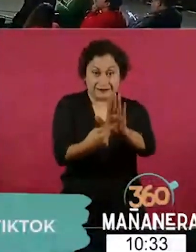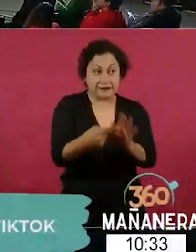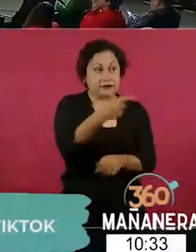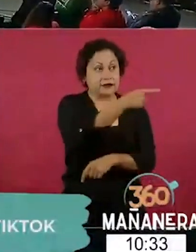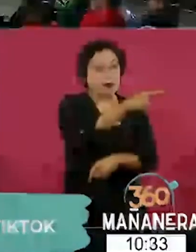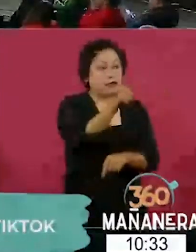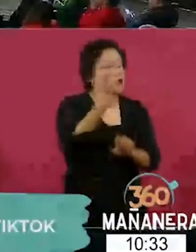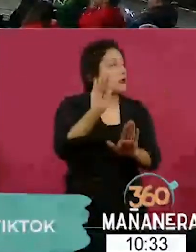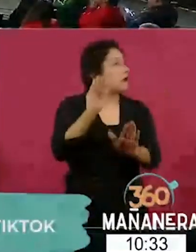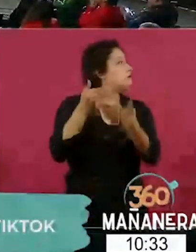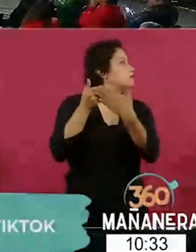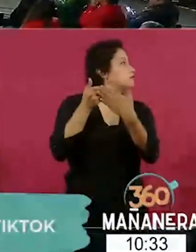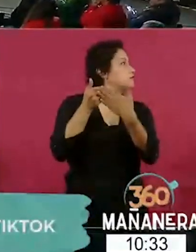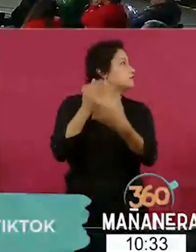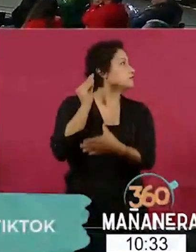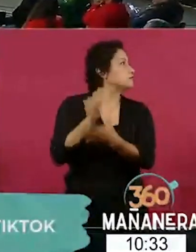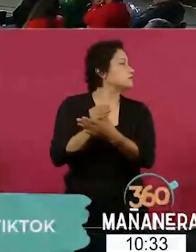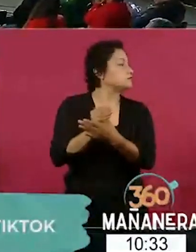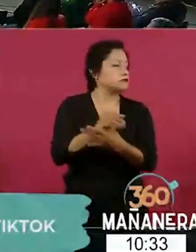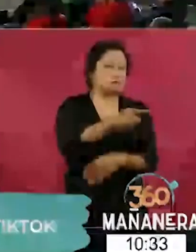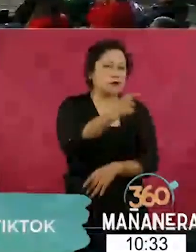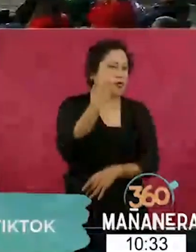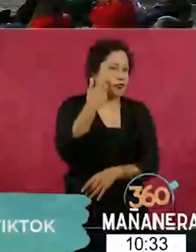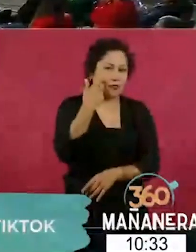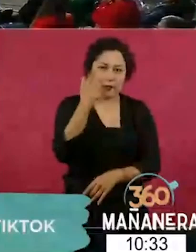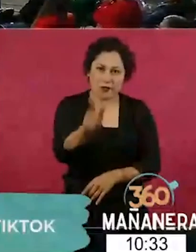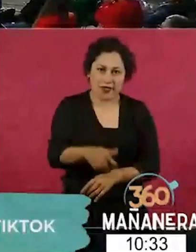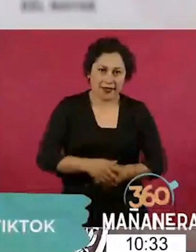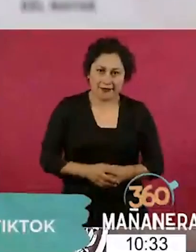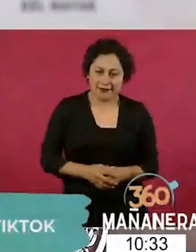nuestros adversarios y los